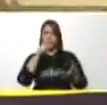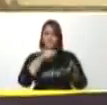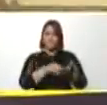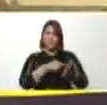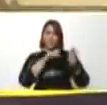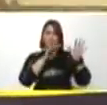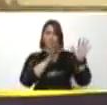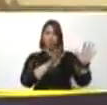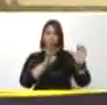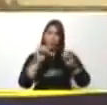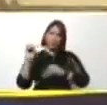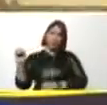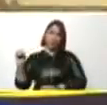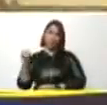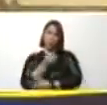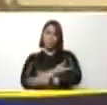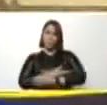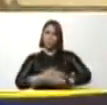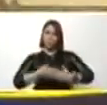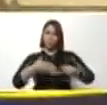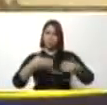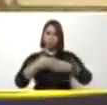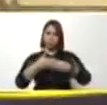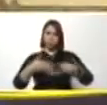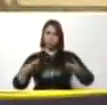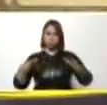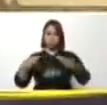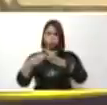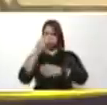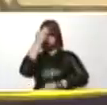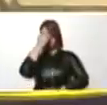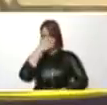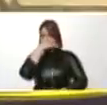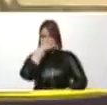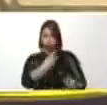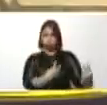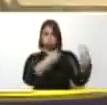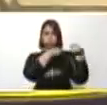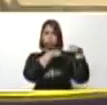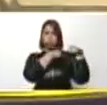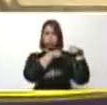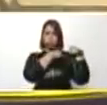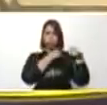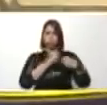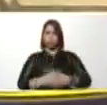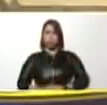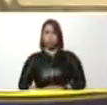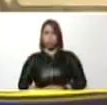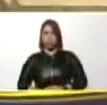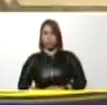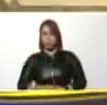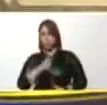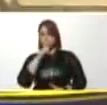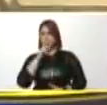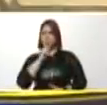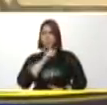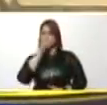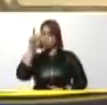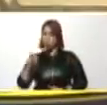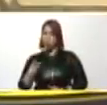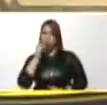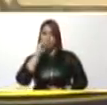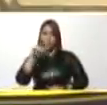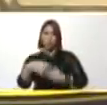1.900 millones de dólares a la banda de mafiosos encabezada por este delincuente llamado Juan Guaidó.